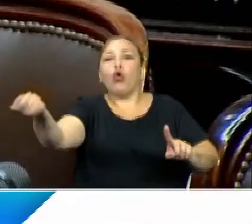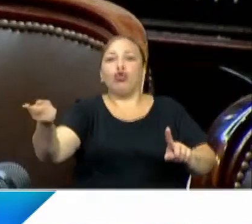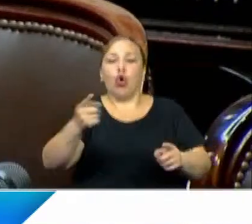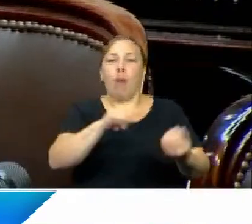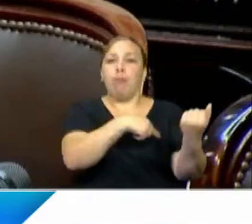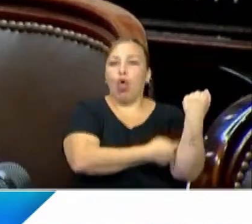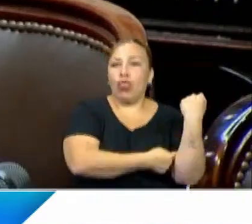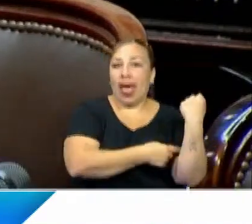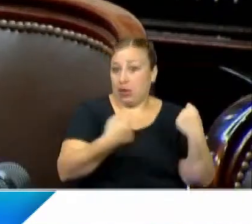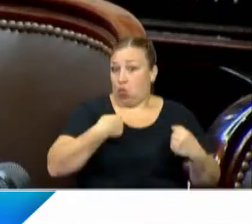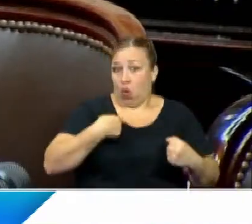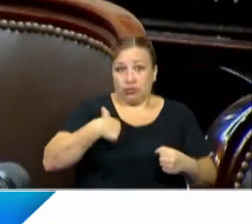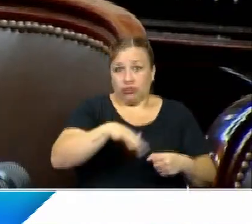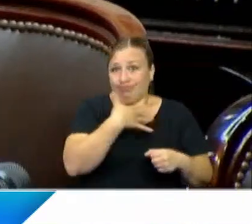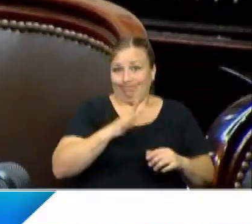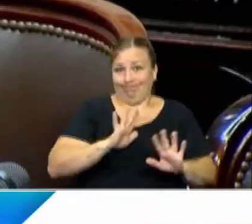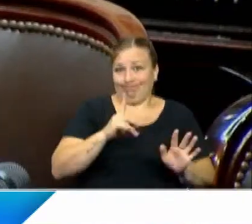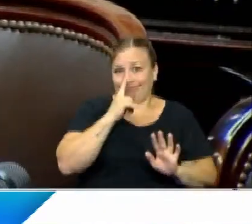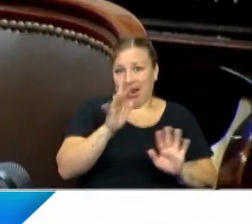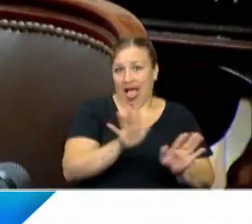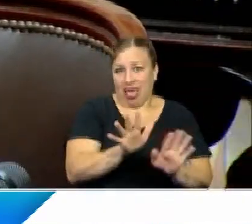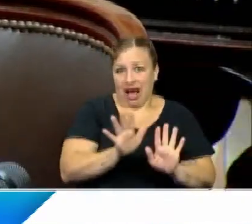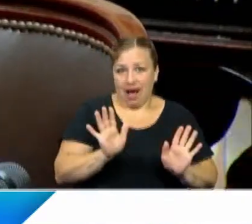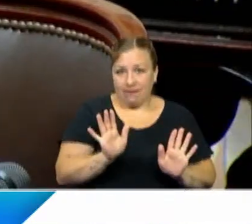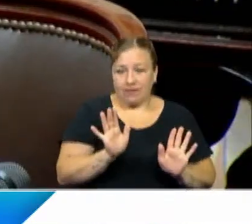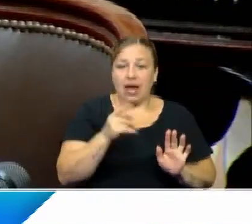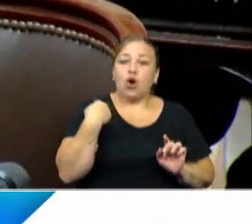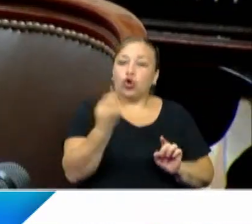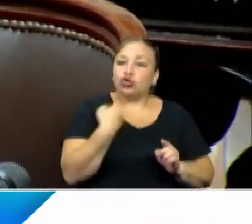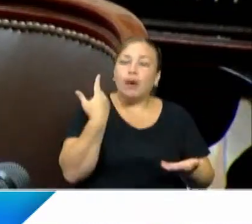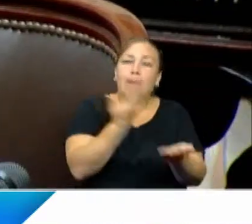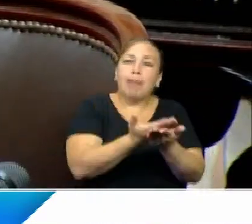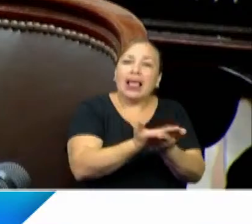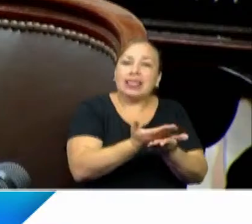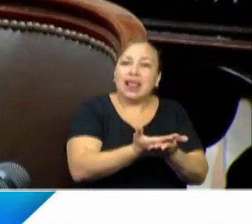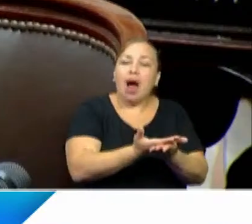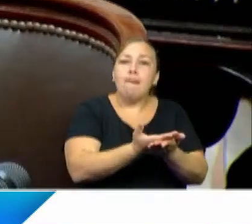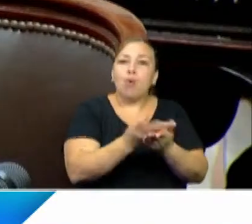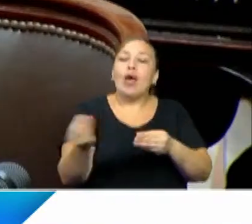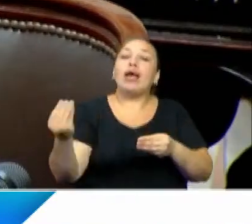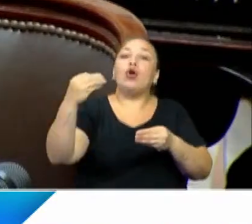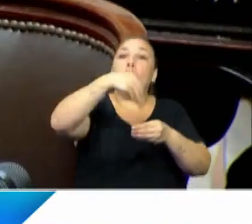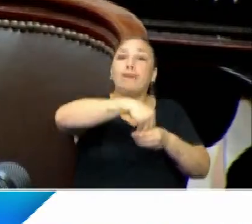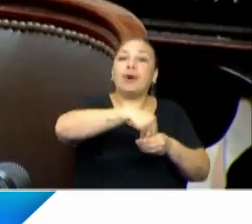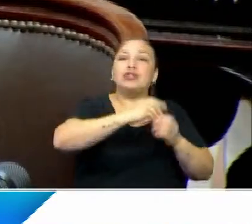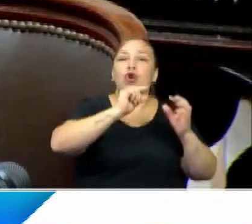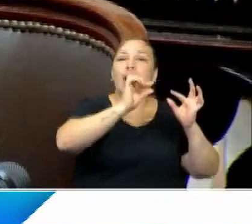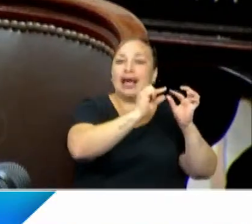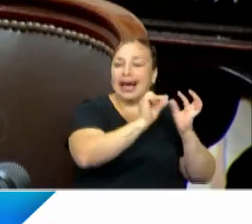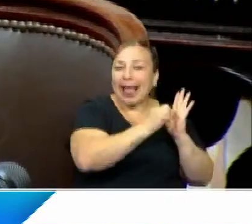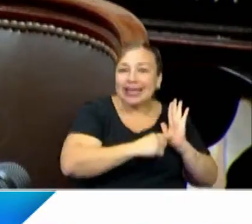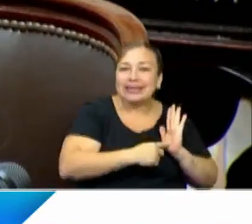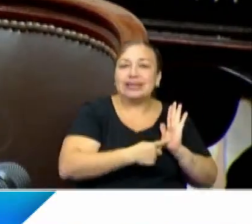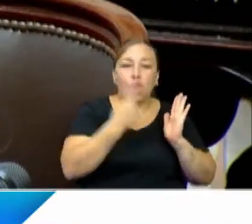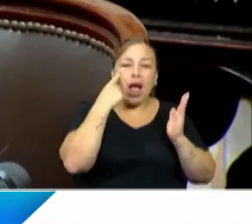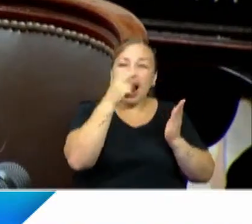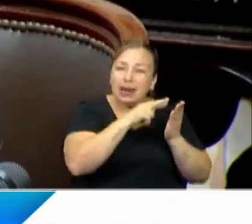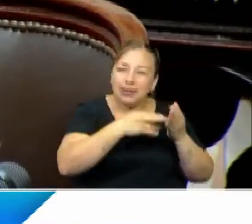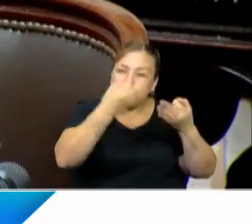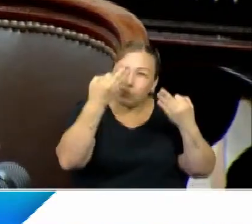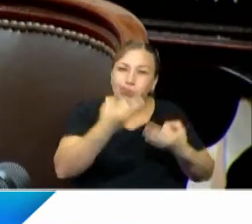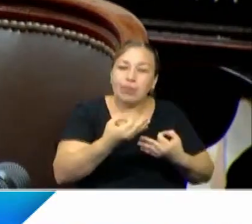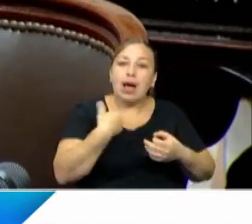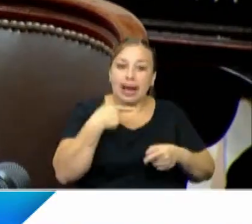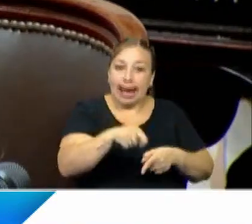en el nuestro, sino simplemente lo que nosotros planteamos es la incorporación de un requisito de elegibilidad y sí nos pareció